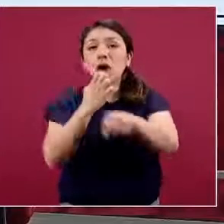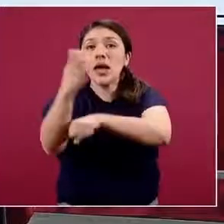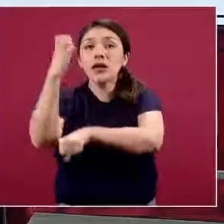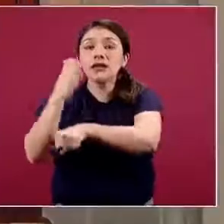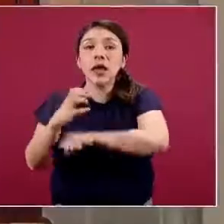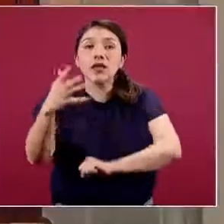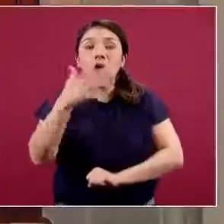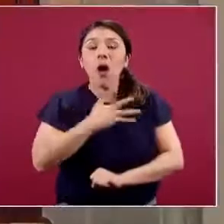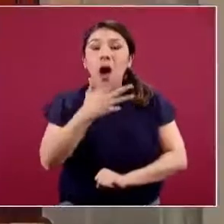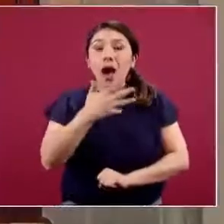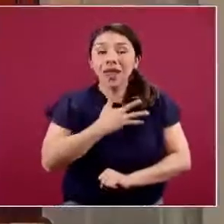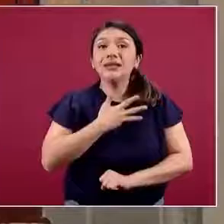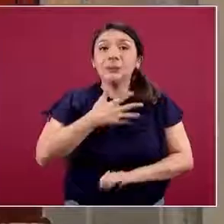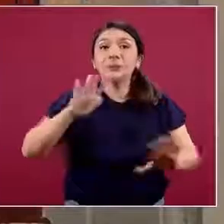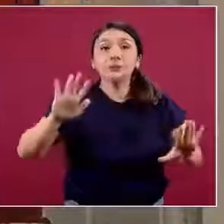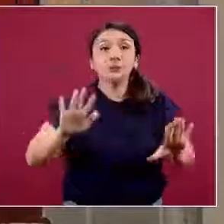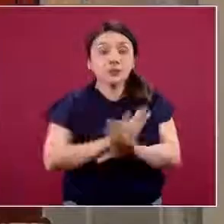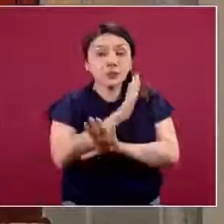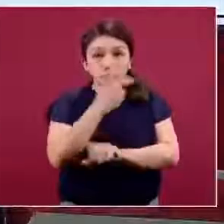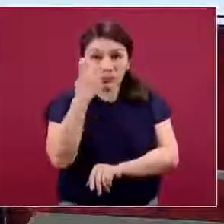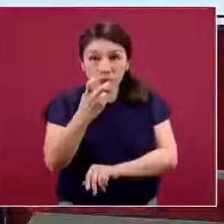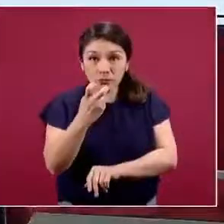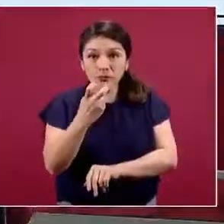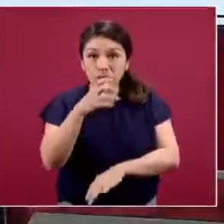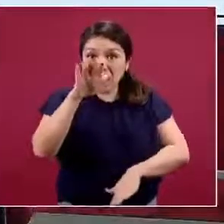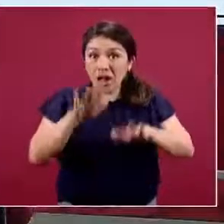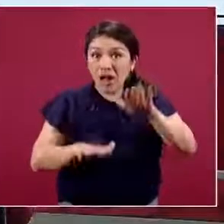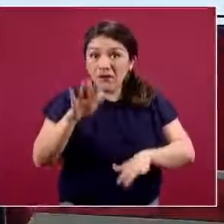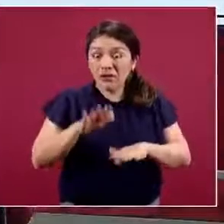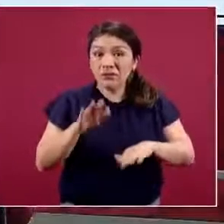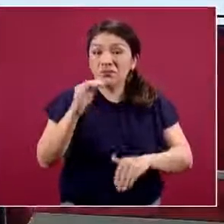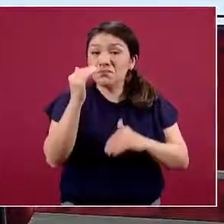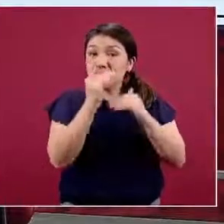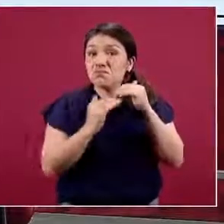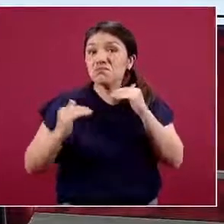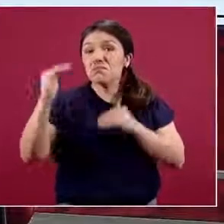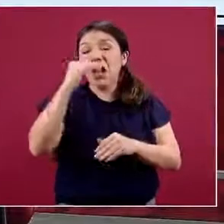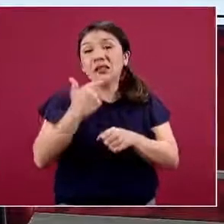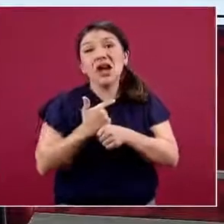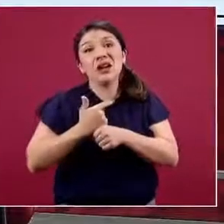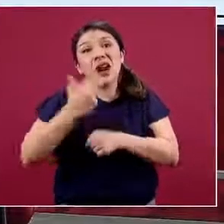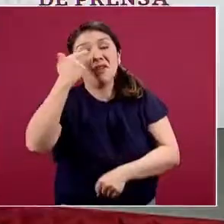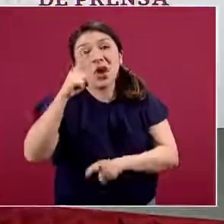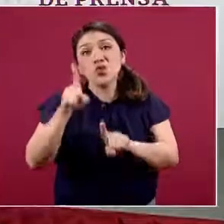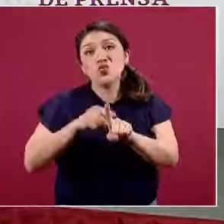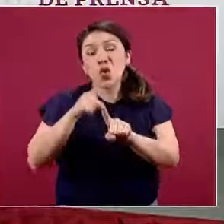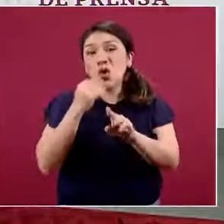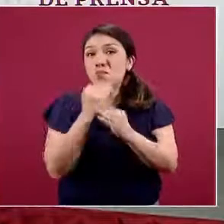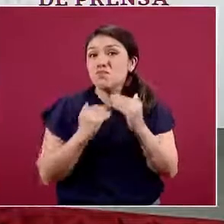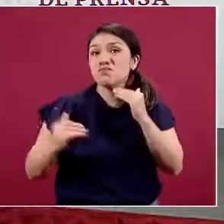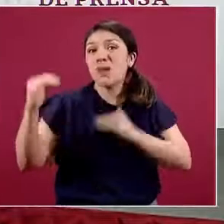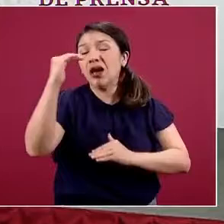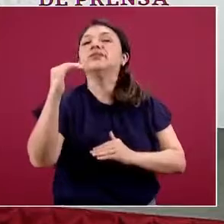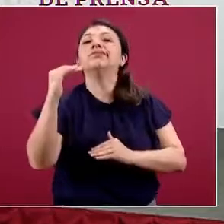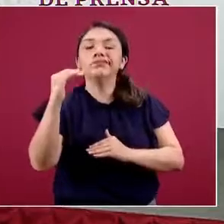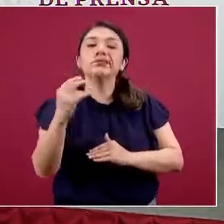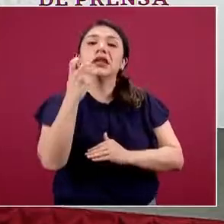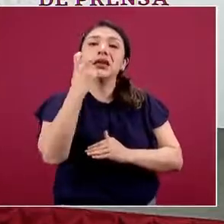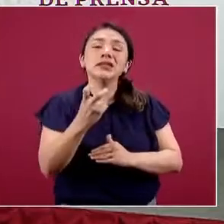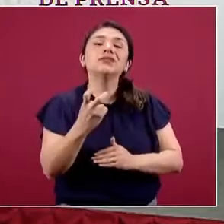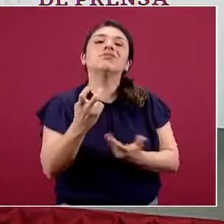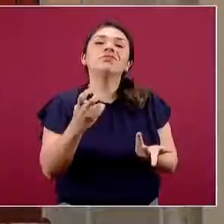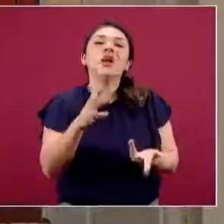tuvieron un cambio y este cambio fue inclusive un incremento del riesgo, lo cual de seguro llevará